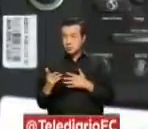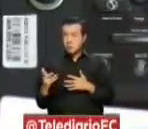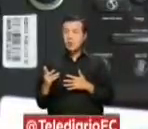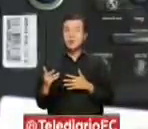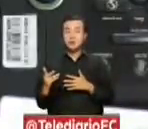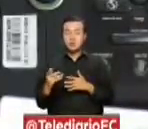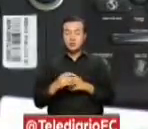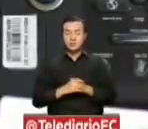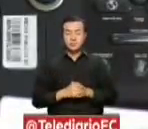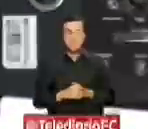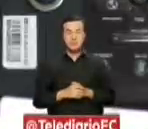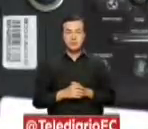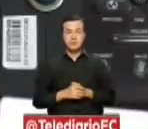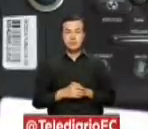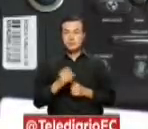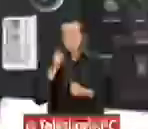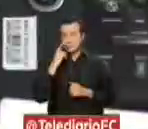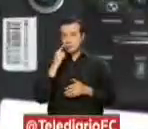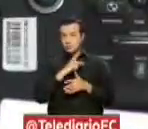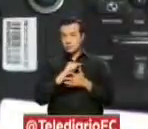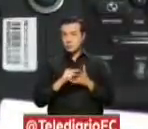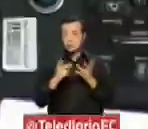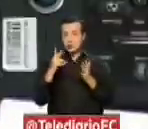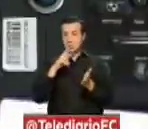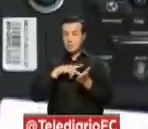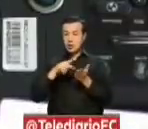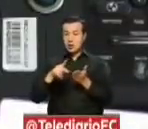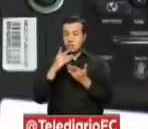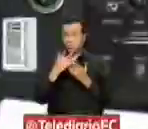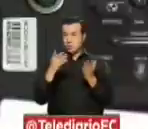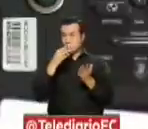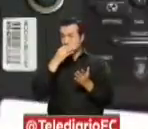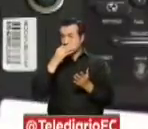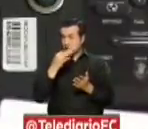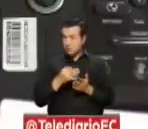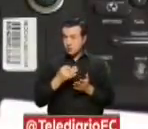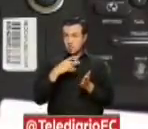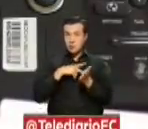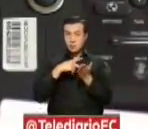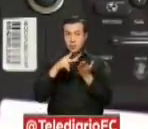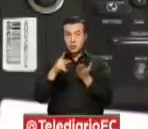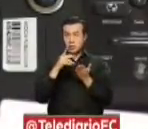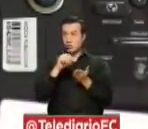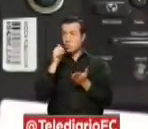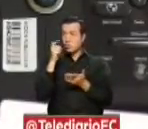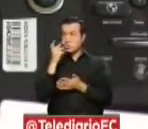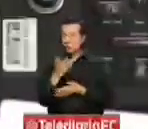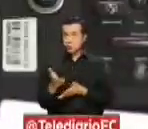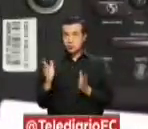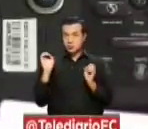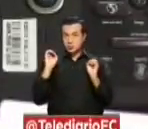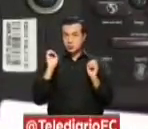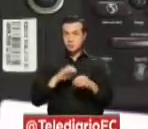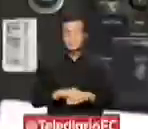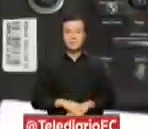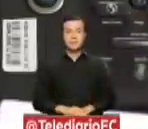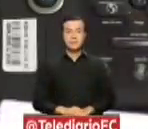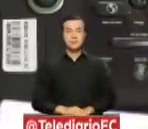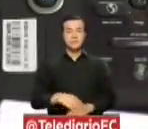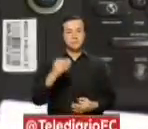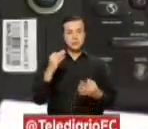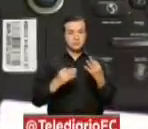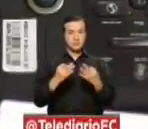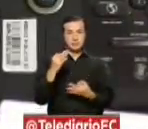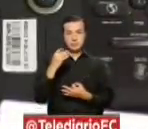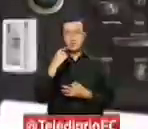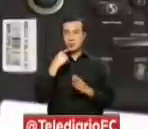exigimos el cumplimiento, solo pagamos aquello que se cumplió, no hemos pagado aquello que no se ha cumplido. La lista de la Unidad Judicial de Tena